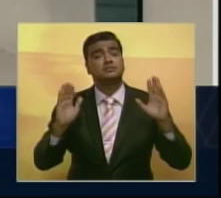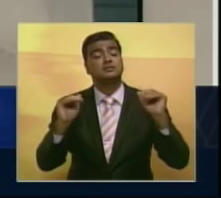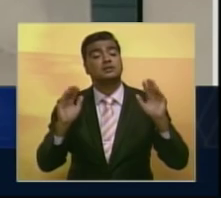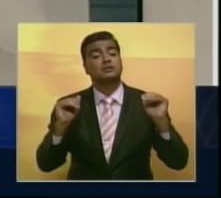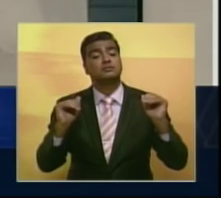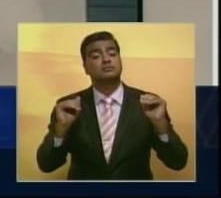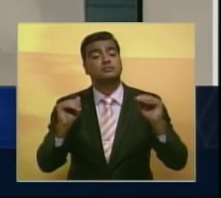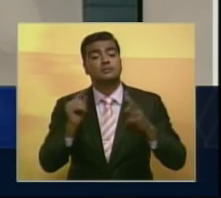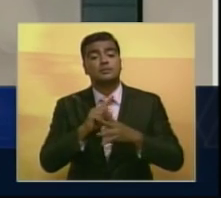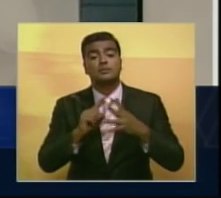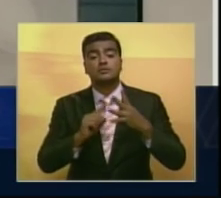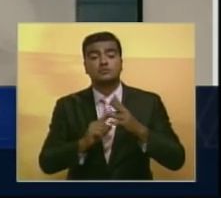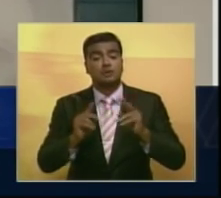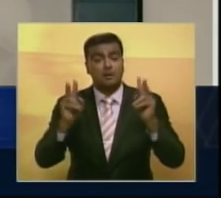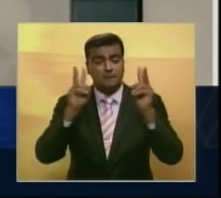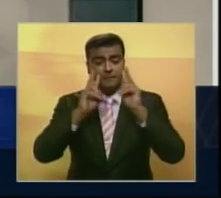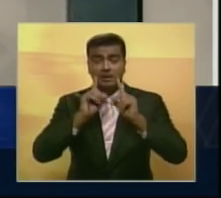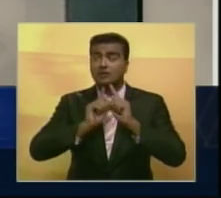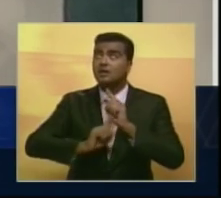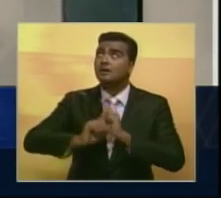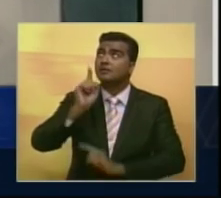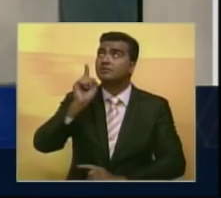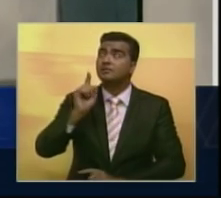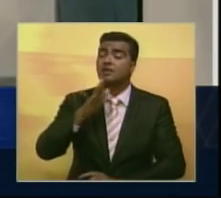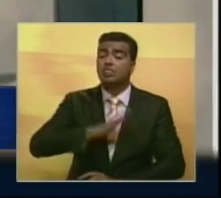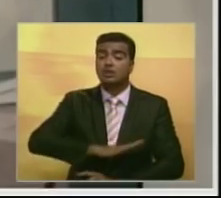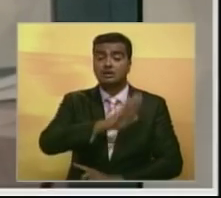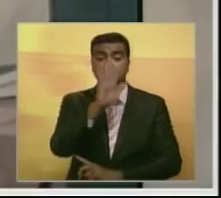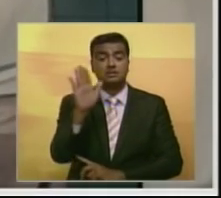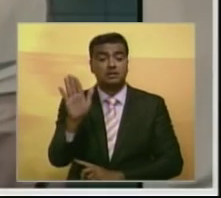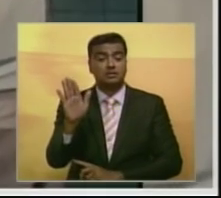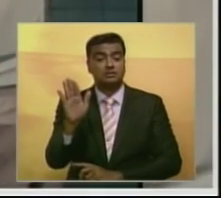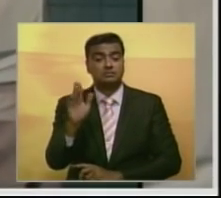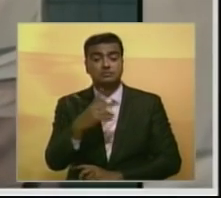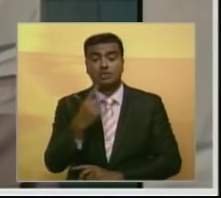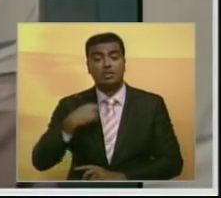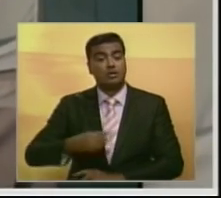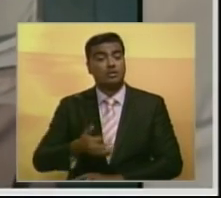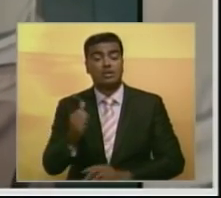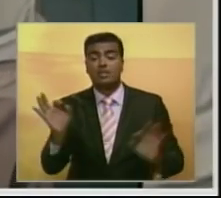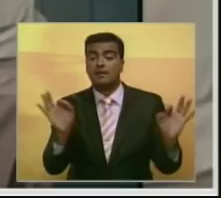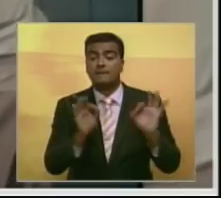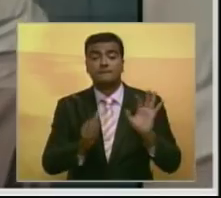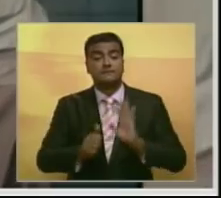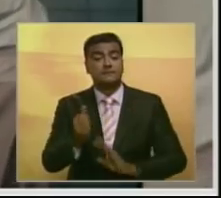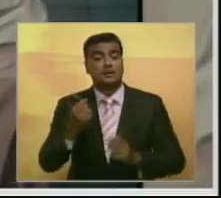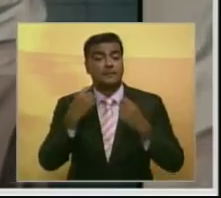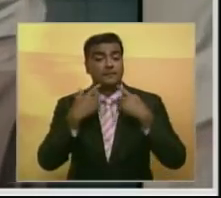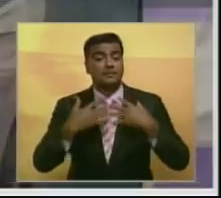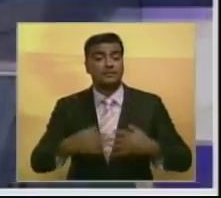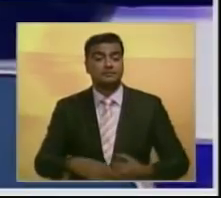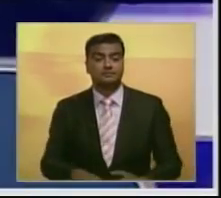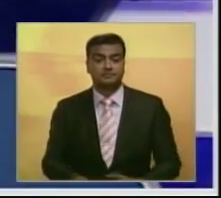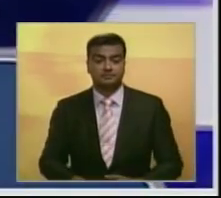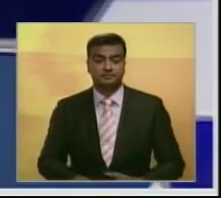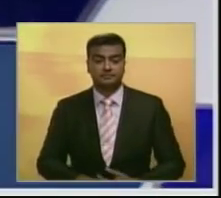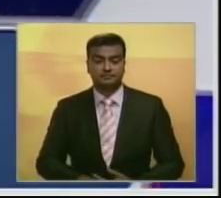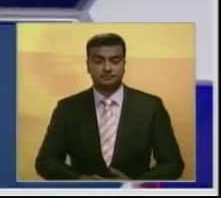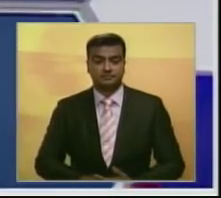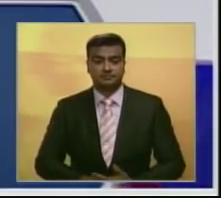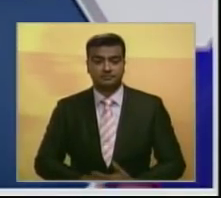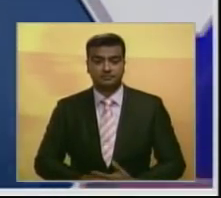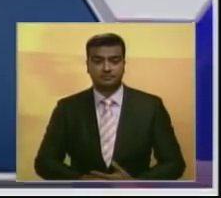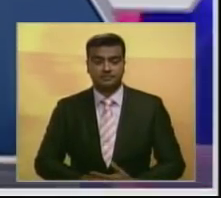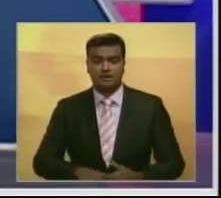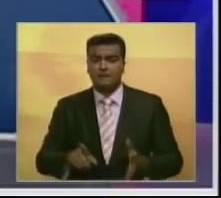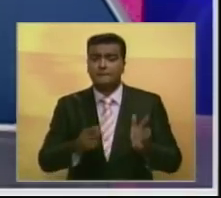frases como: mira, aquí arriba, estoy en el cielo, no tengo nada más que perder y seré libre. Y así llegamos una